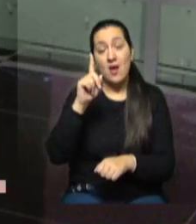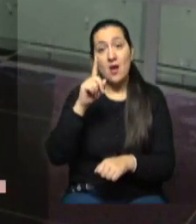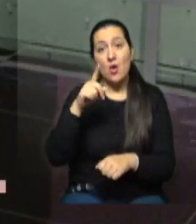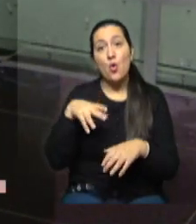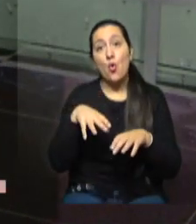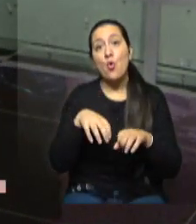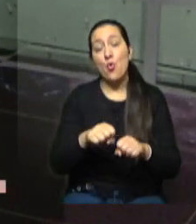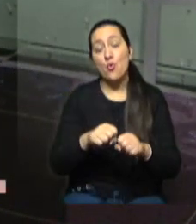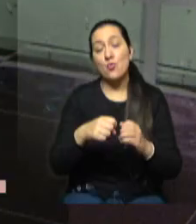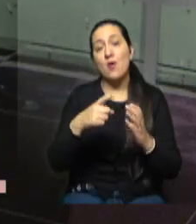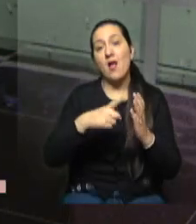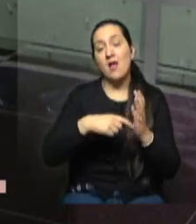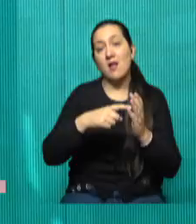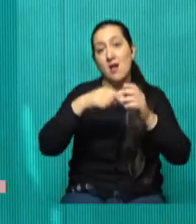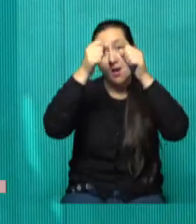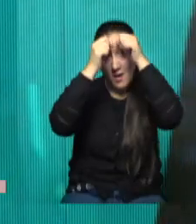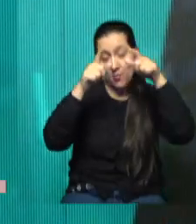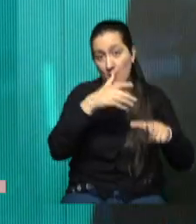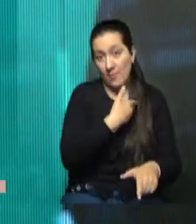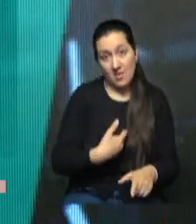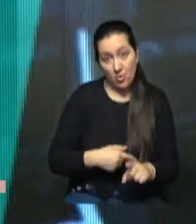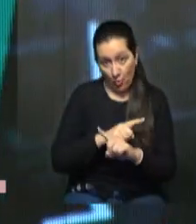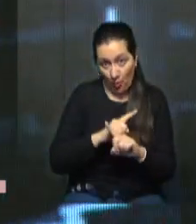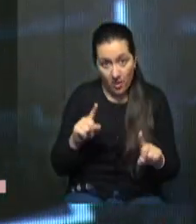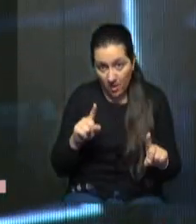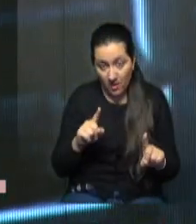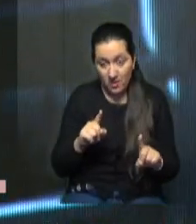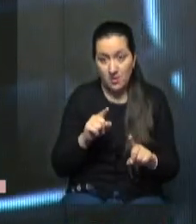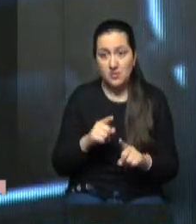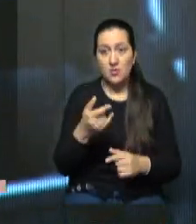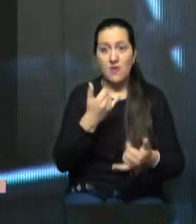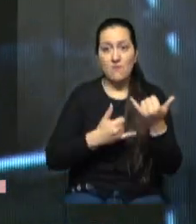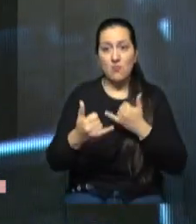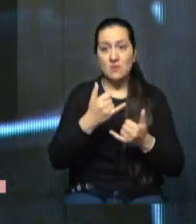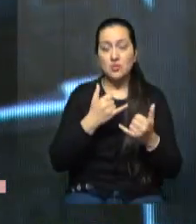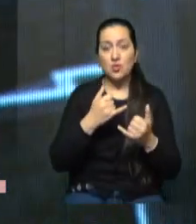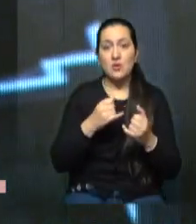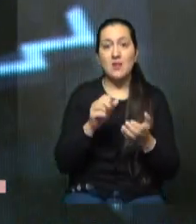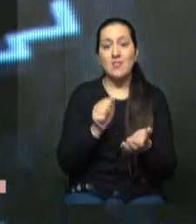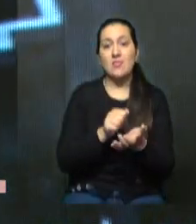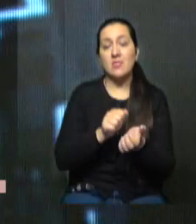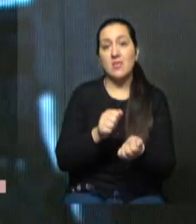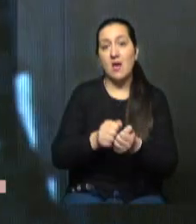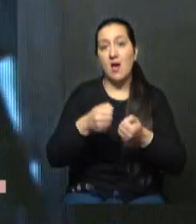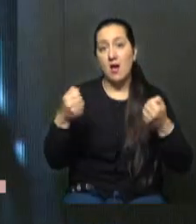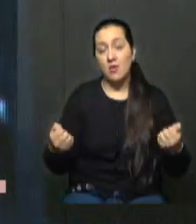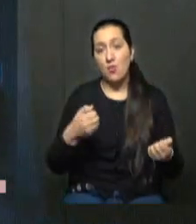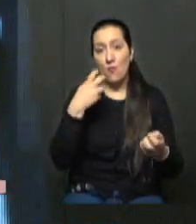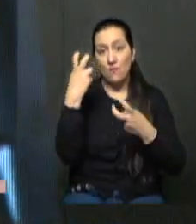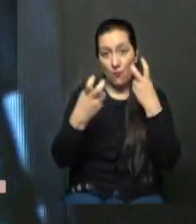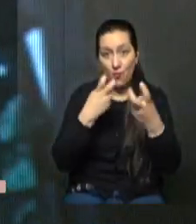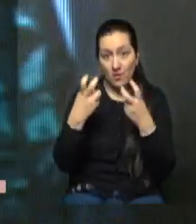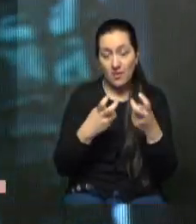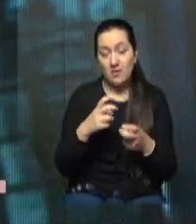investigación empieza con un con una salida de una información en búsqueda este Nosotros tomamos